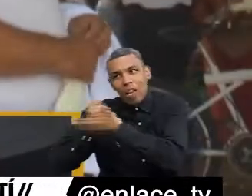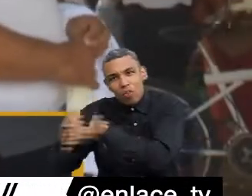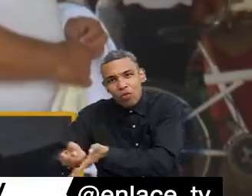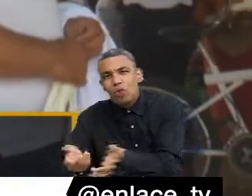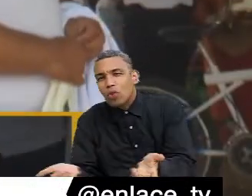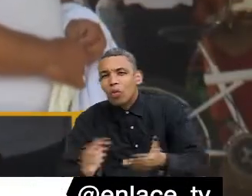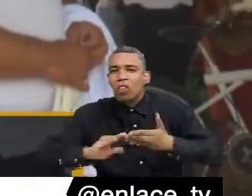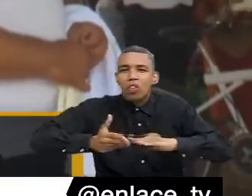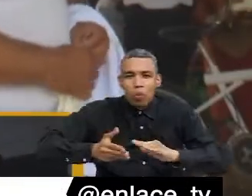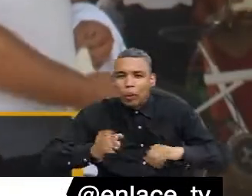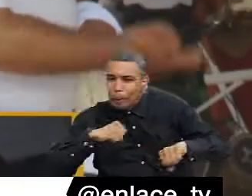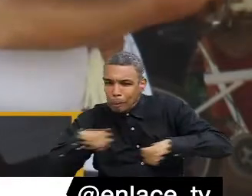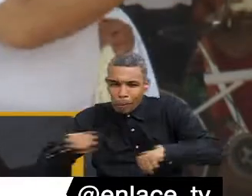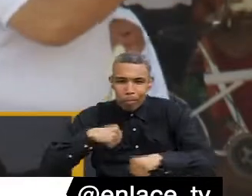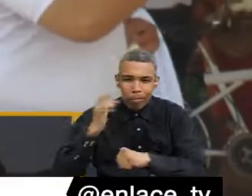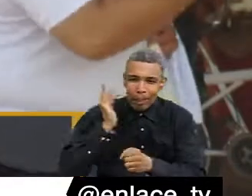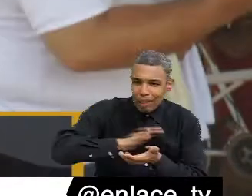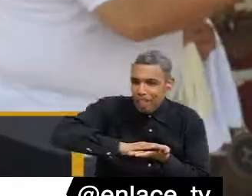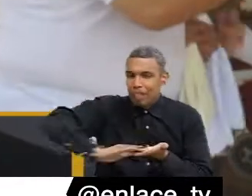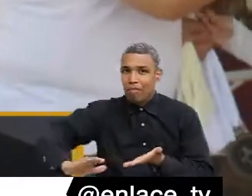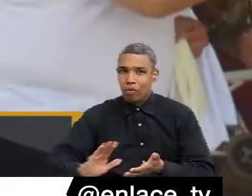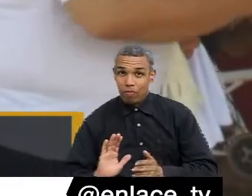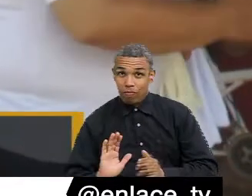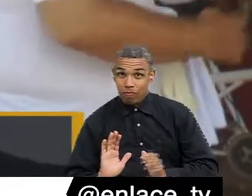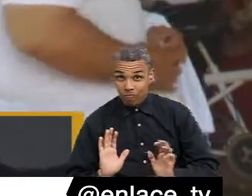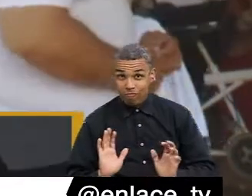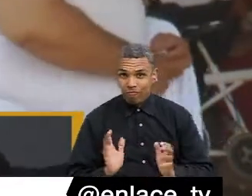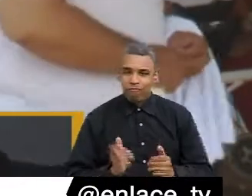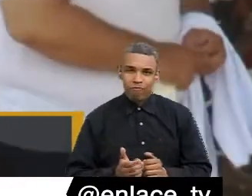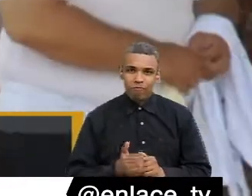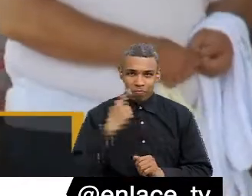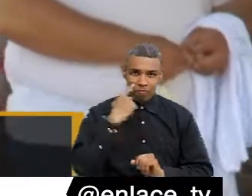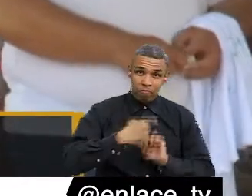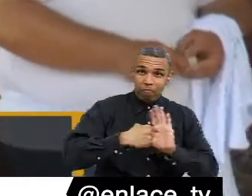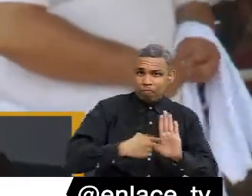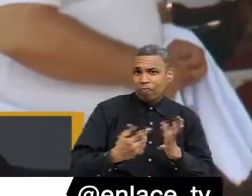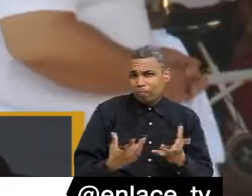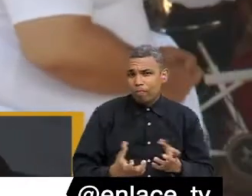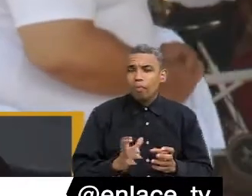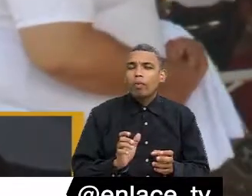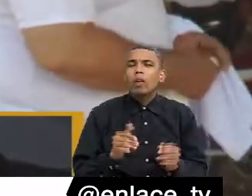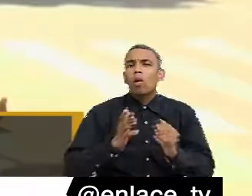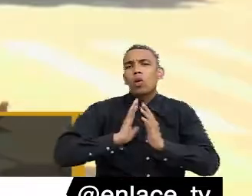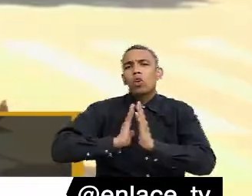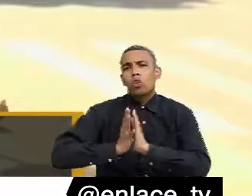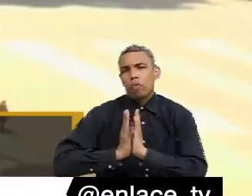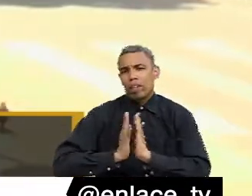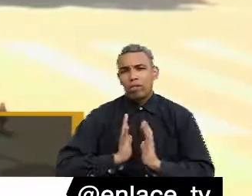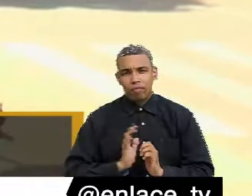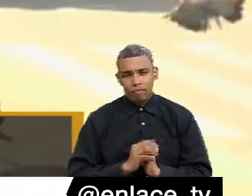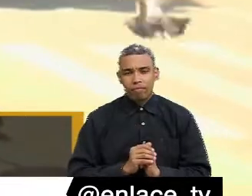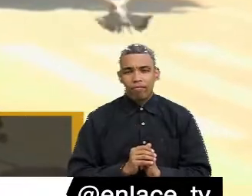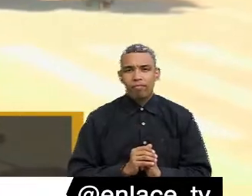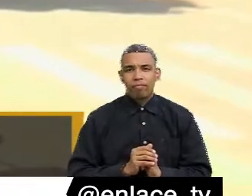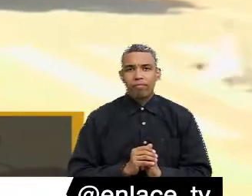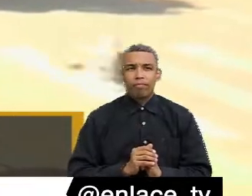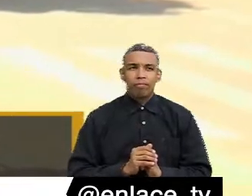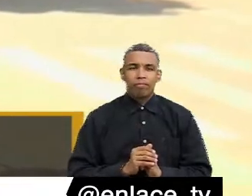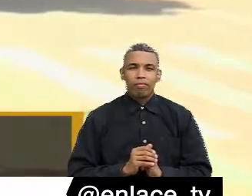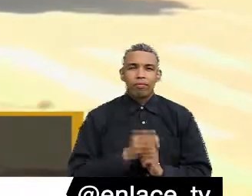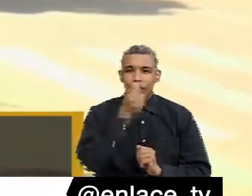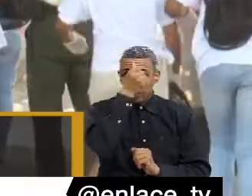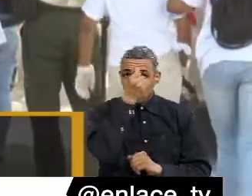mundo en este caso pues vamos a hacer lo que es la limpieza de parte del sector comercial la actividad consiste en que cada